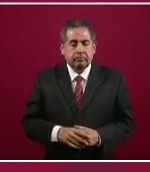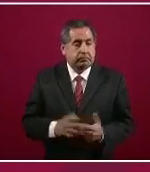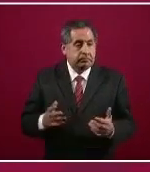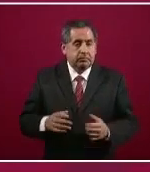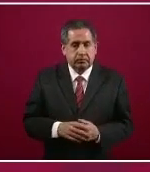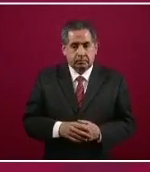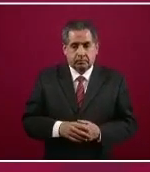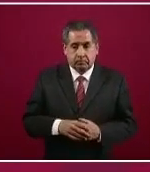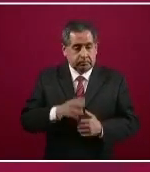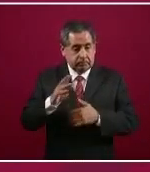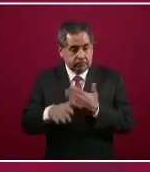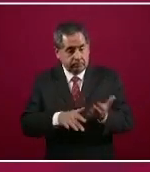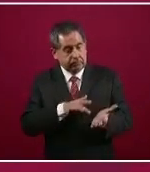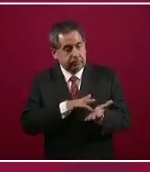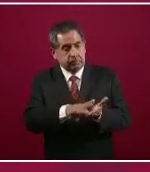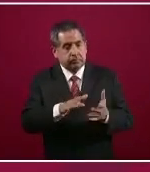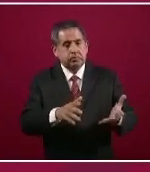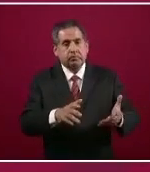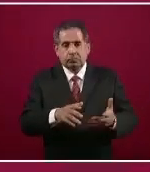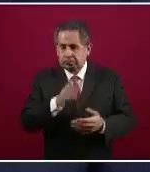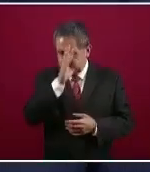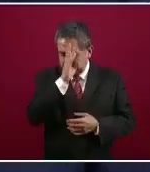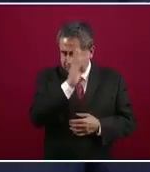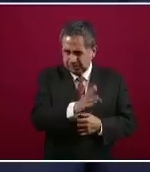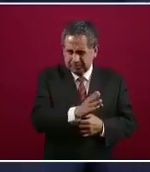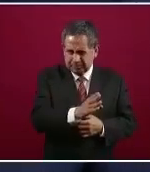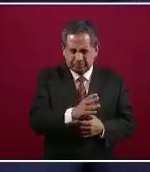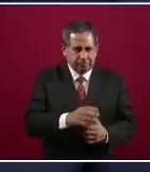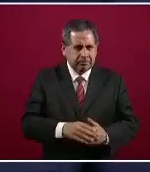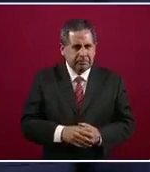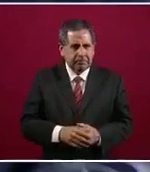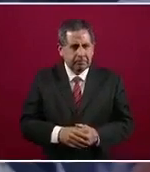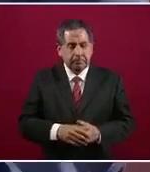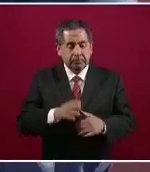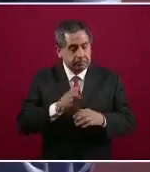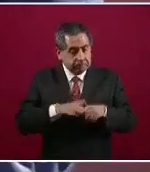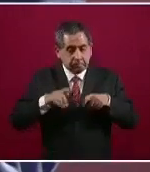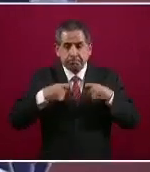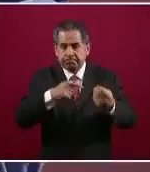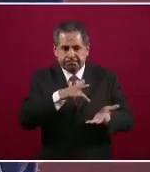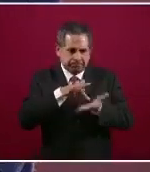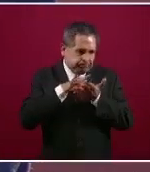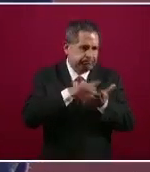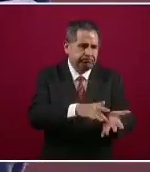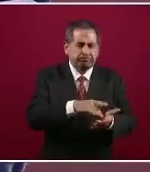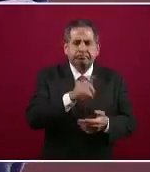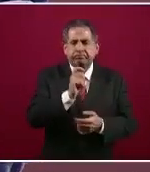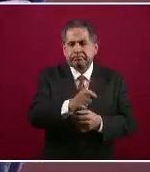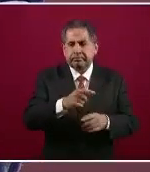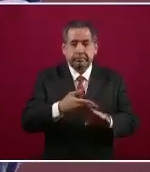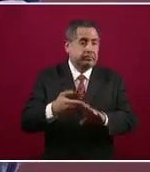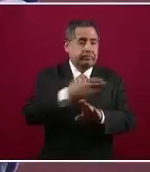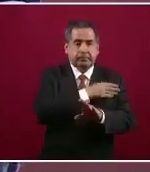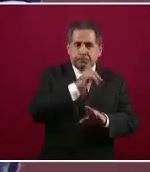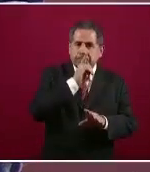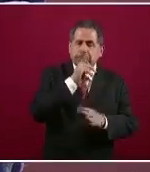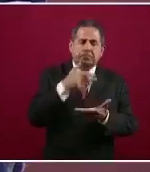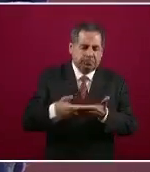Entonces, todo el apoyo es directo y más apoyo que